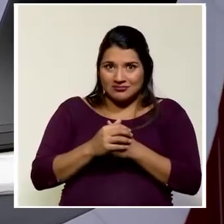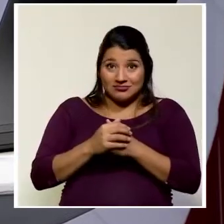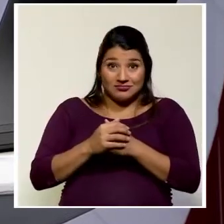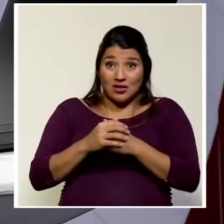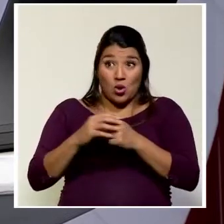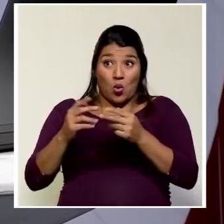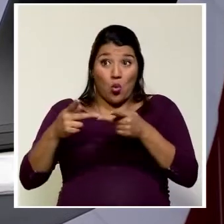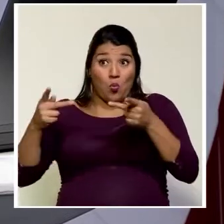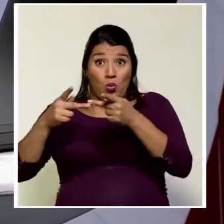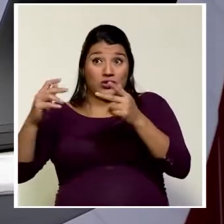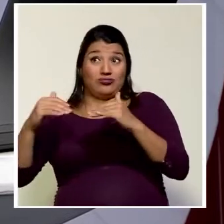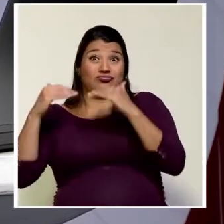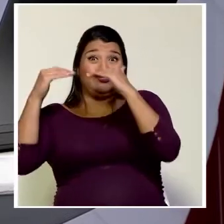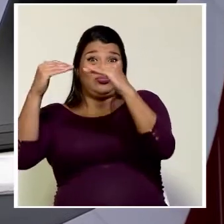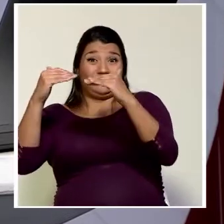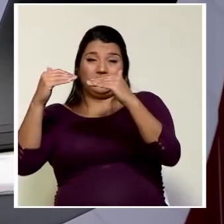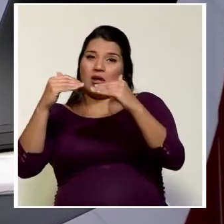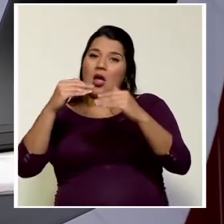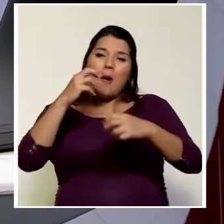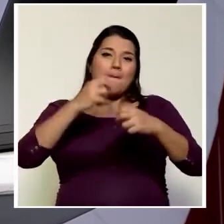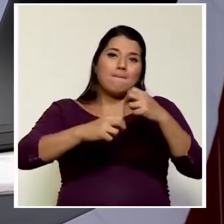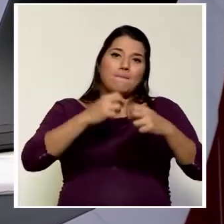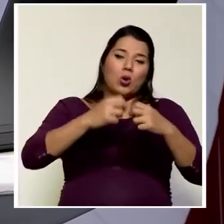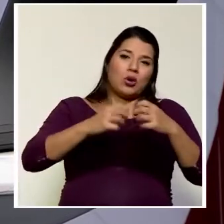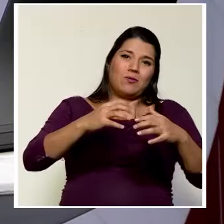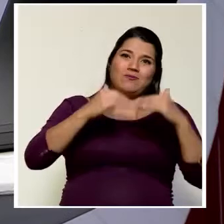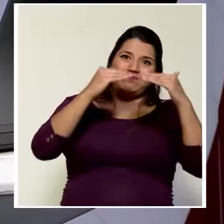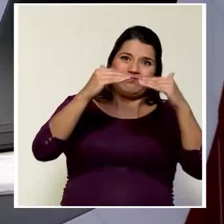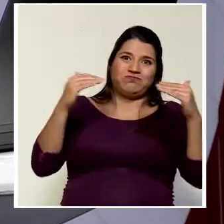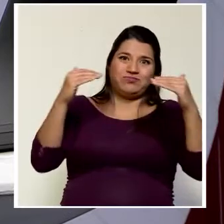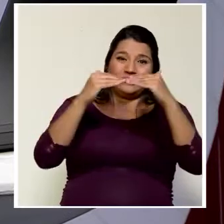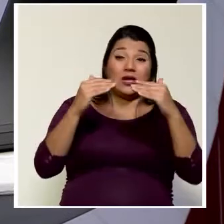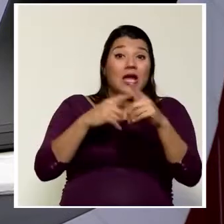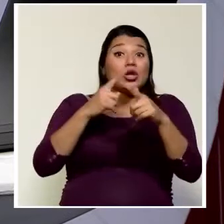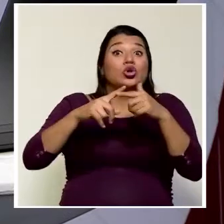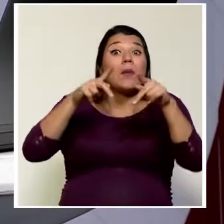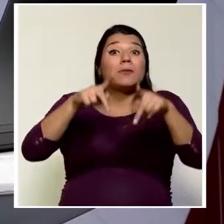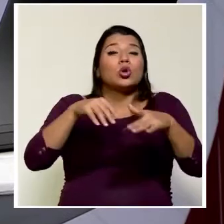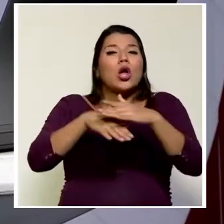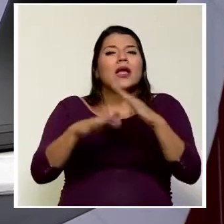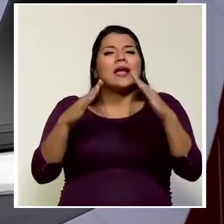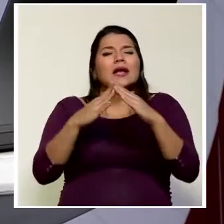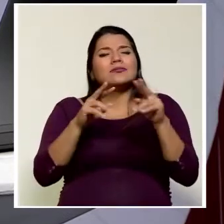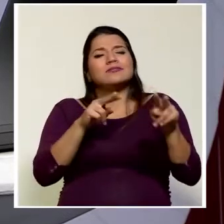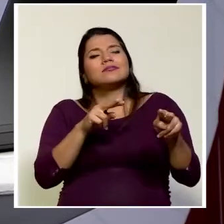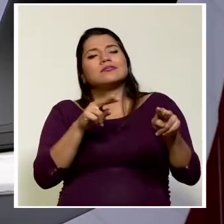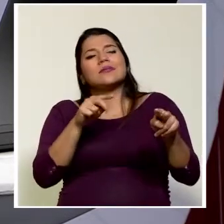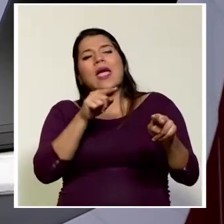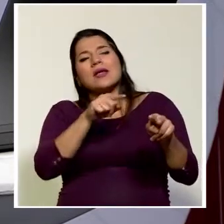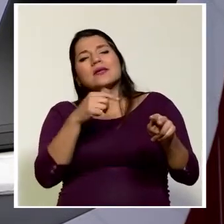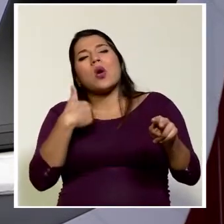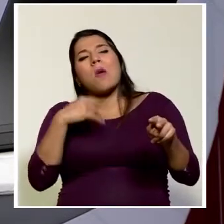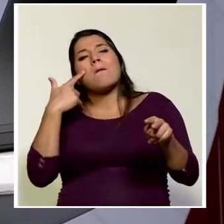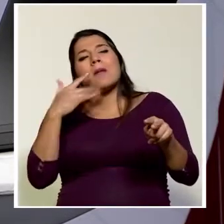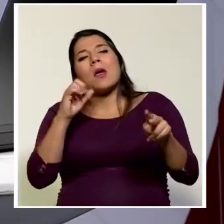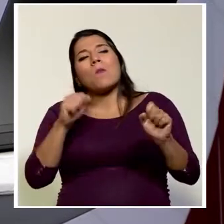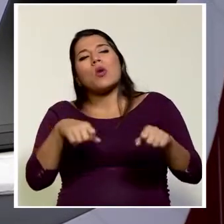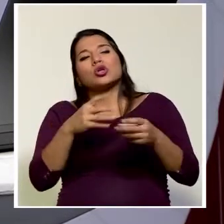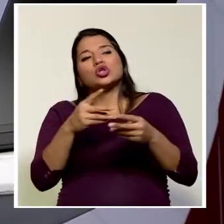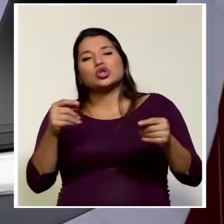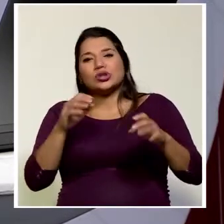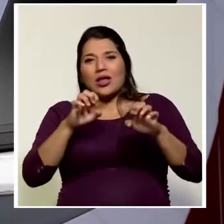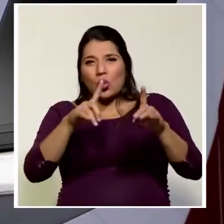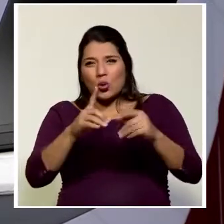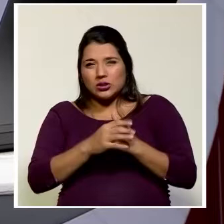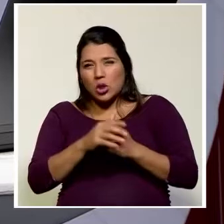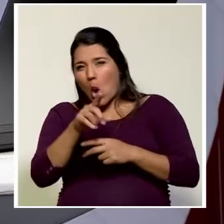de volumen de las propuestas para poder discutir y que la gente en sus casas diga, bueno, este señor parece que sí puede enmendar la educación o este